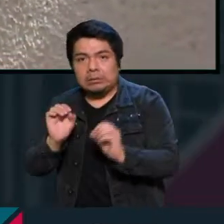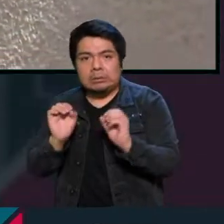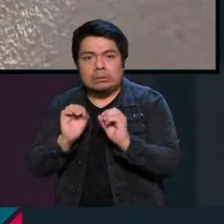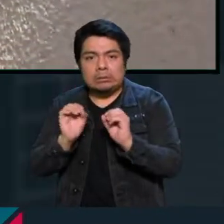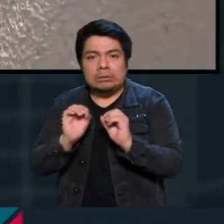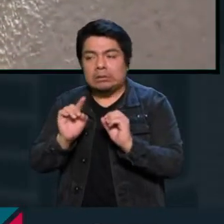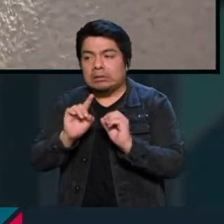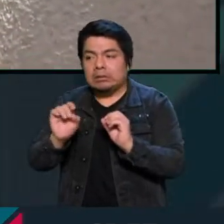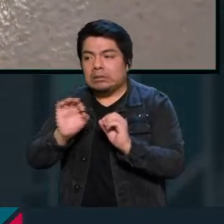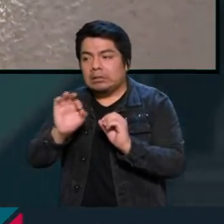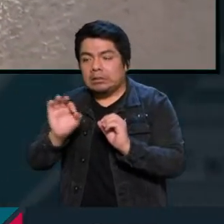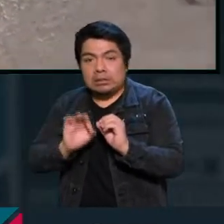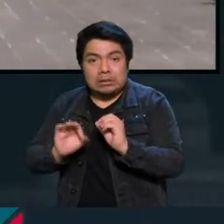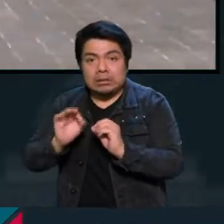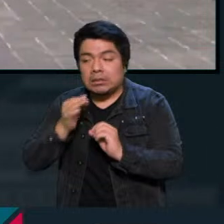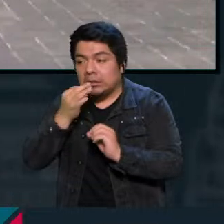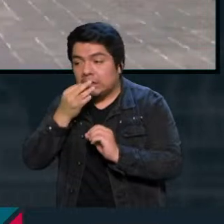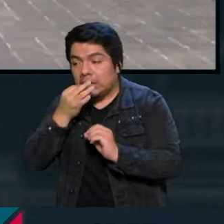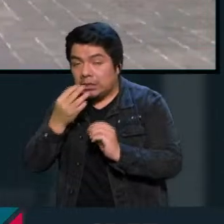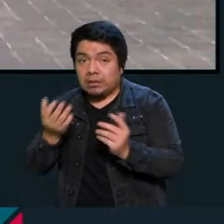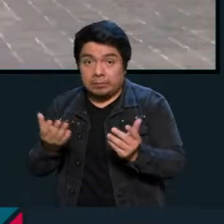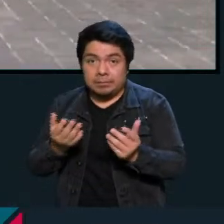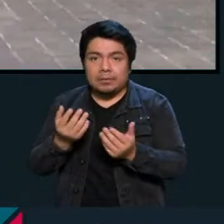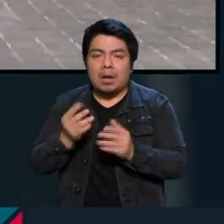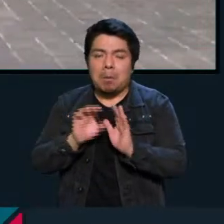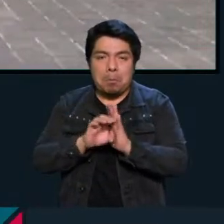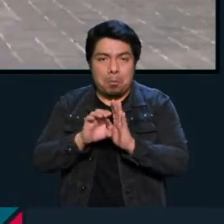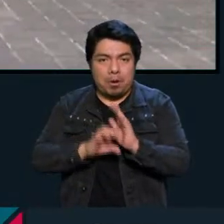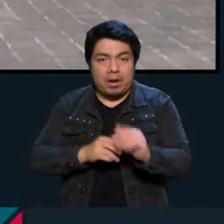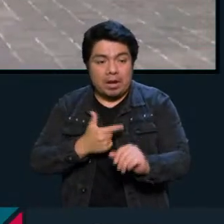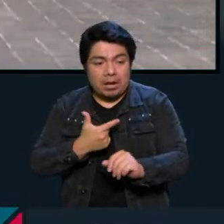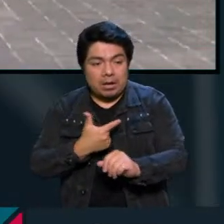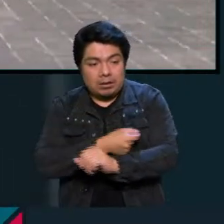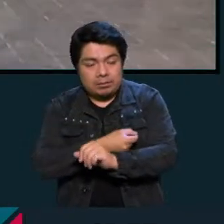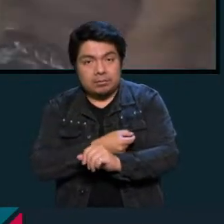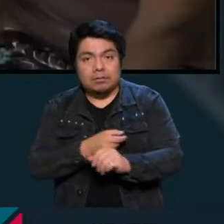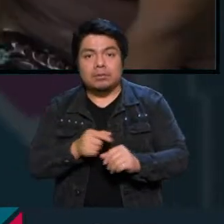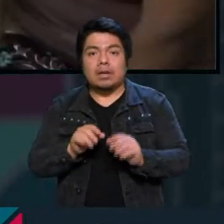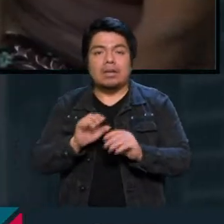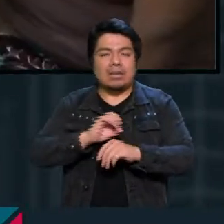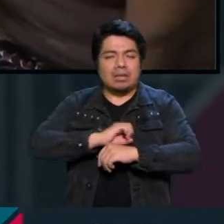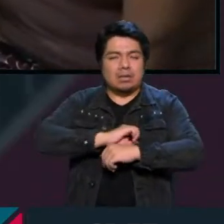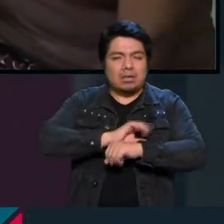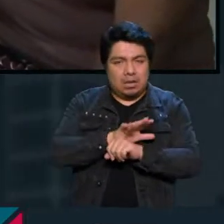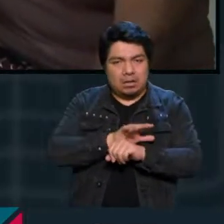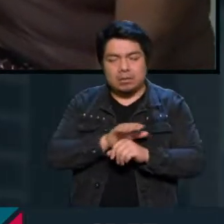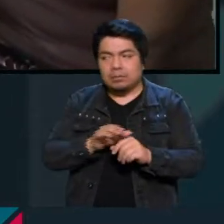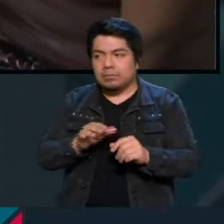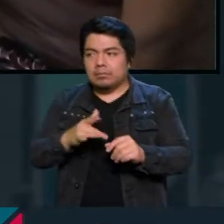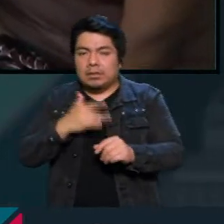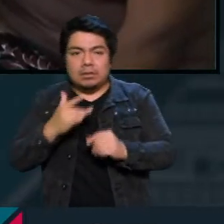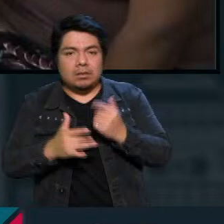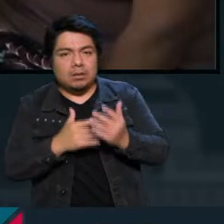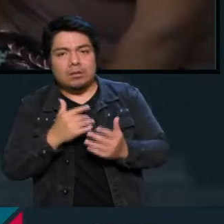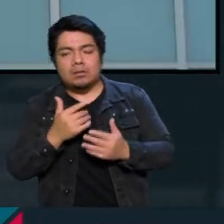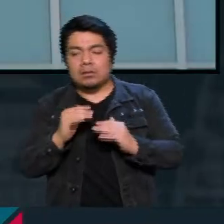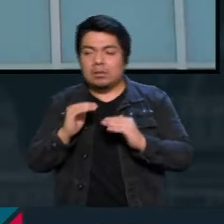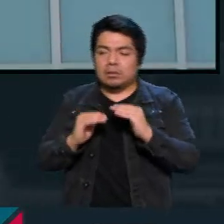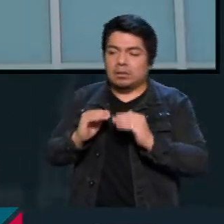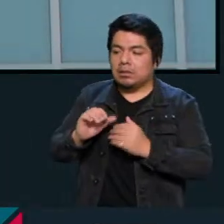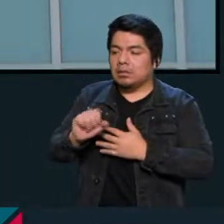100% sus medicamentos. Esas áreas de oportunidad como la vacunación, por ejemplo, que se cayó por la pandemia, no tenemos tasas de vacunación